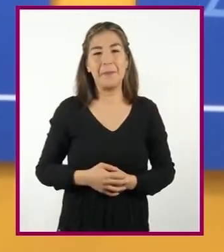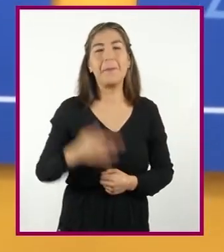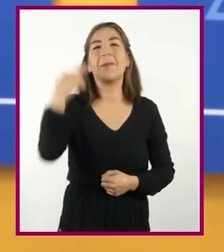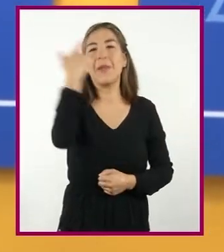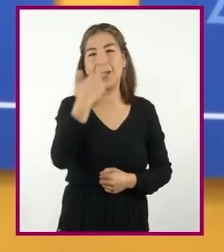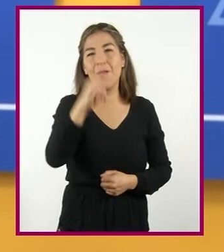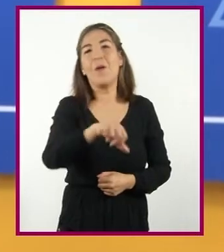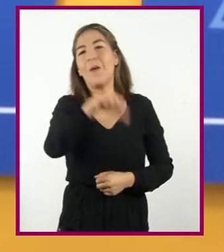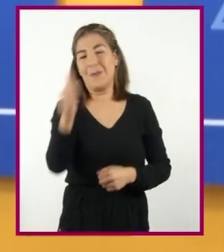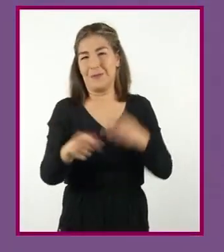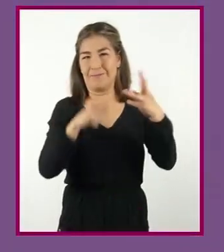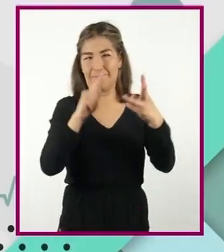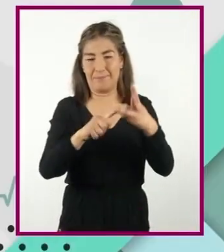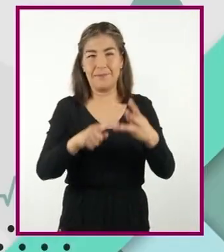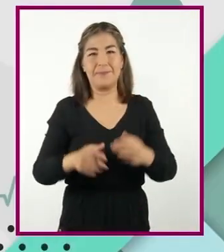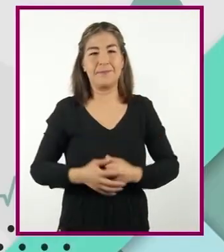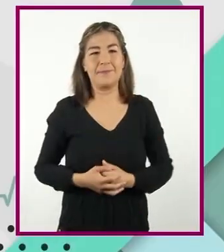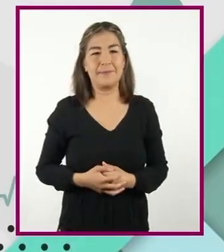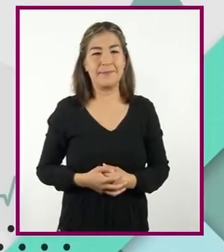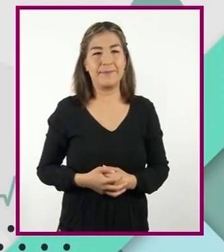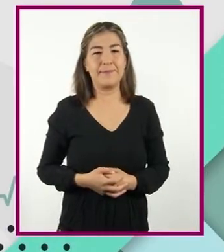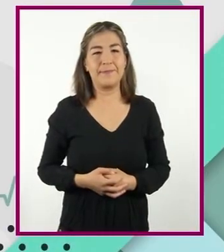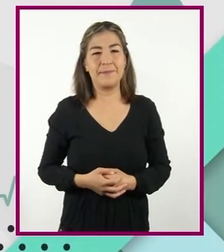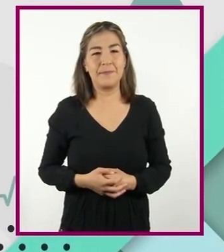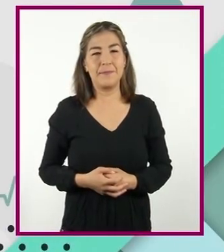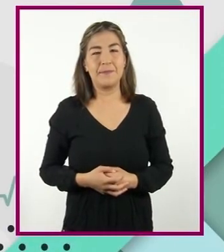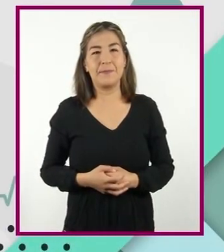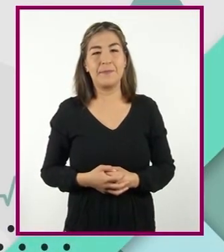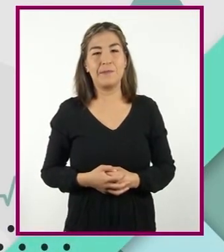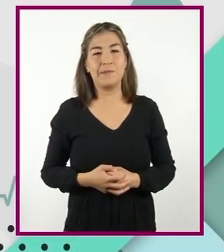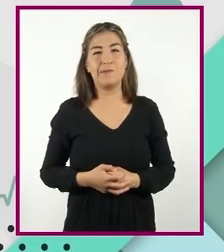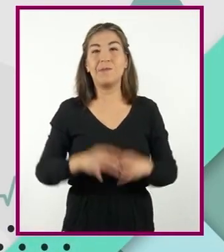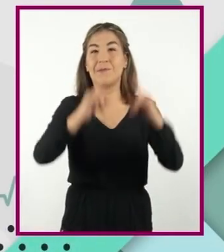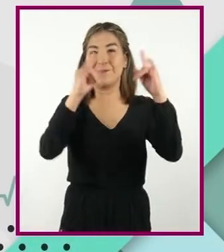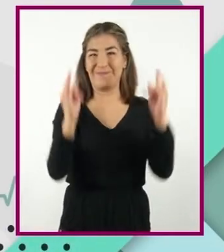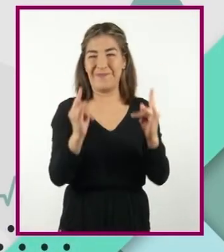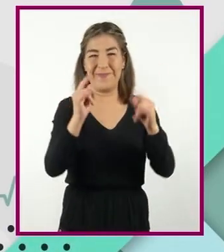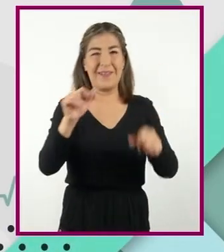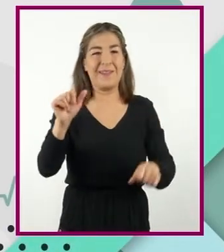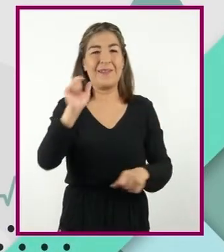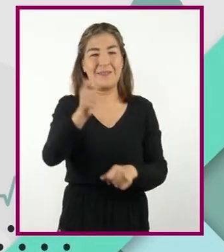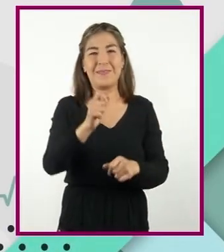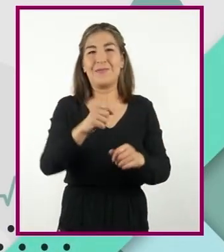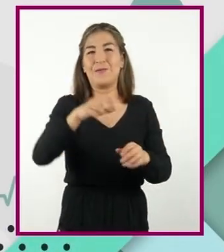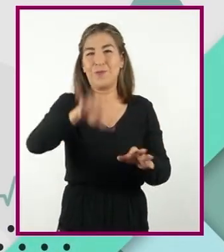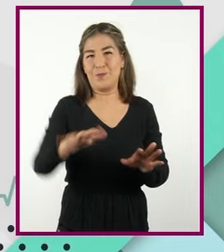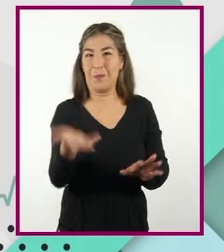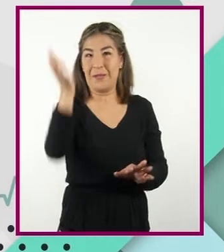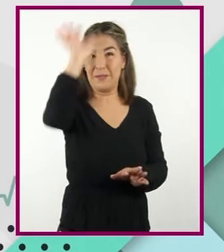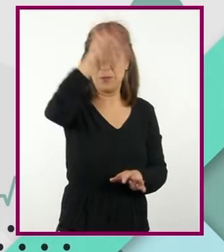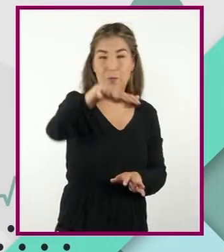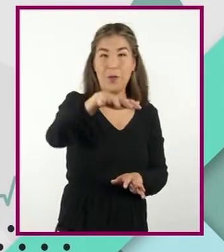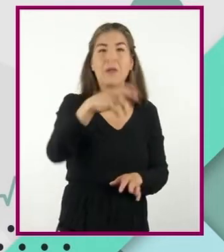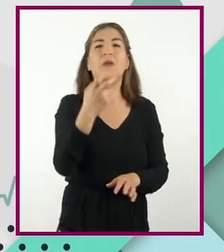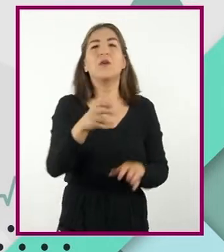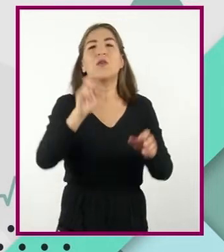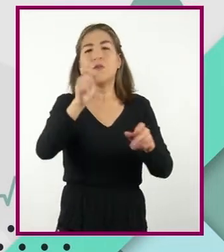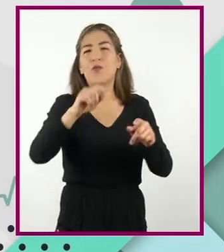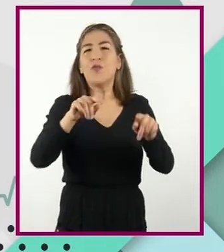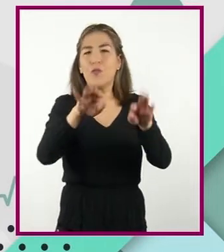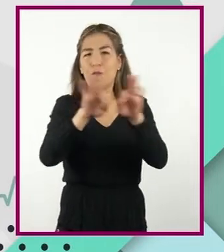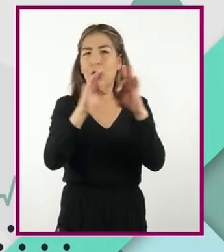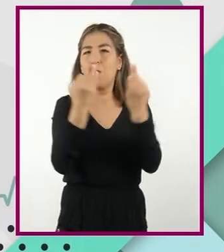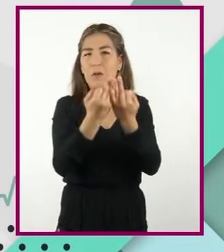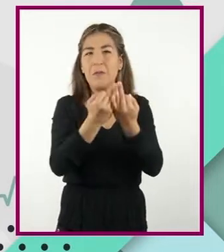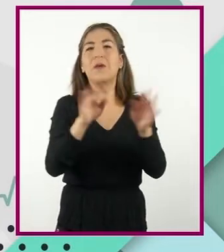tercer planteamiento. Una cancha reglamentaria de básquetbol tiene forma de un rectángulo con